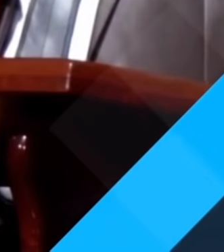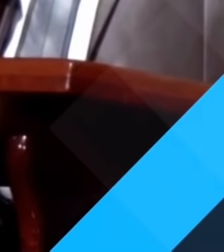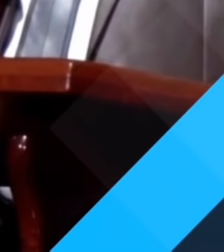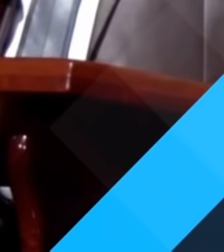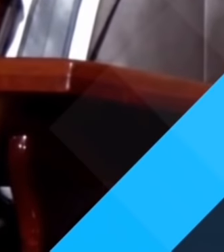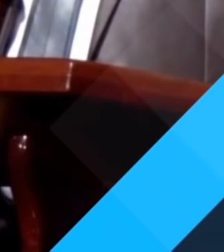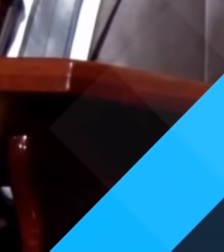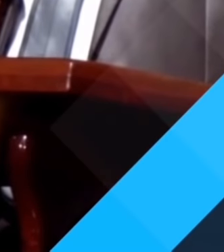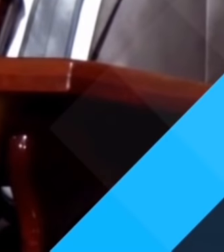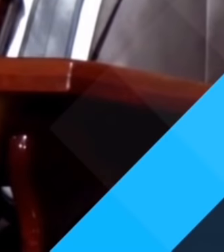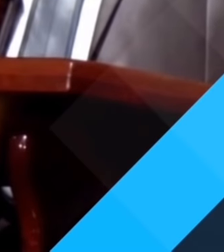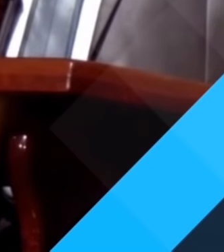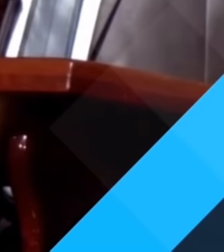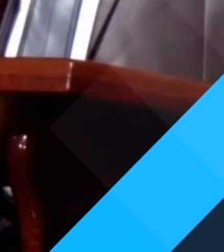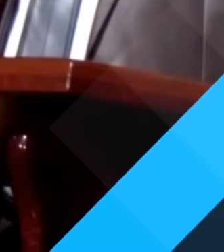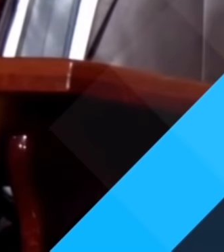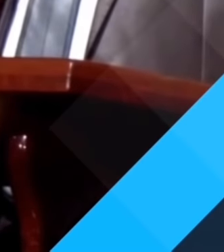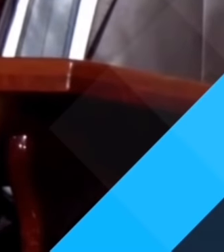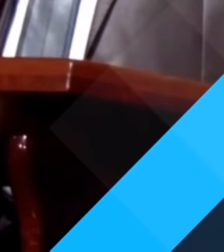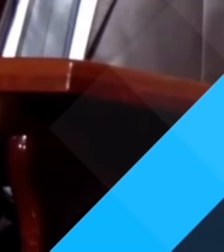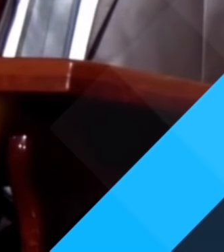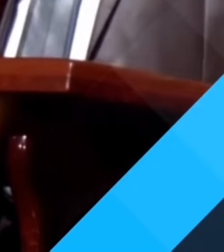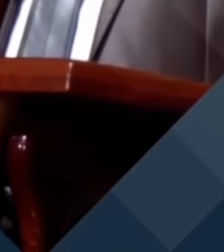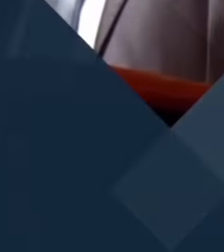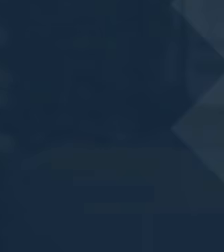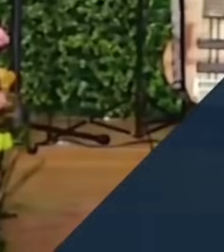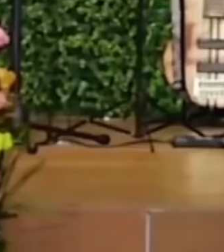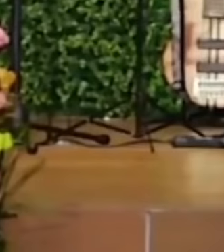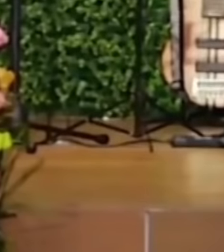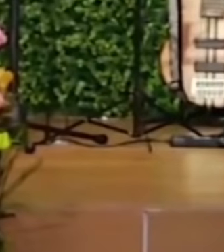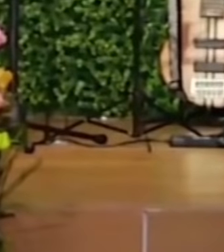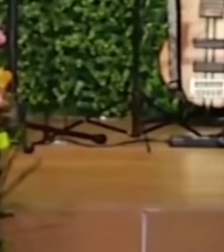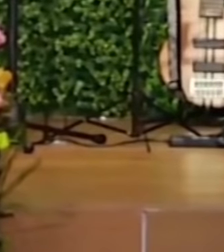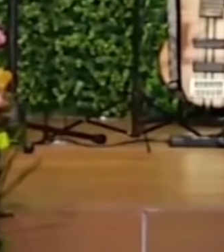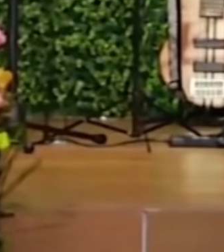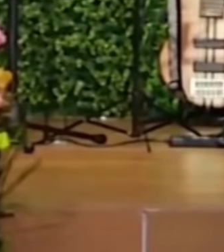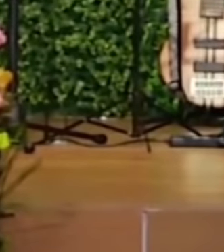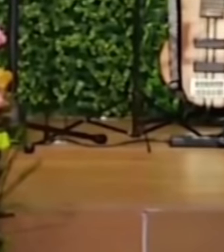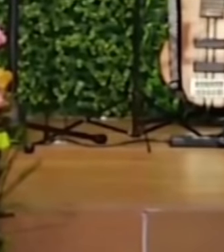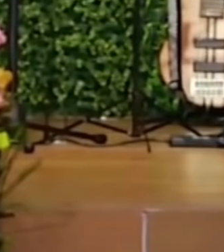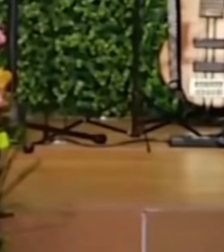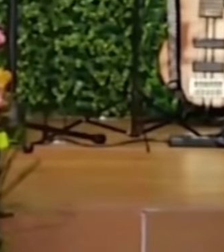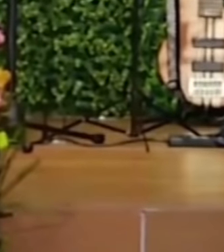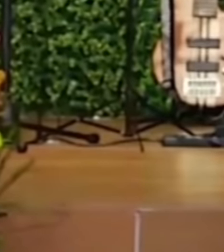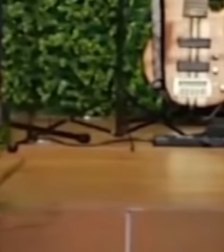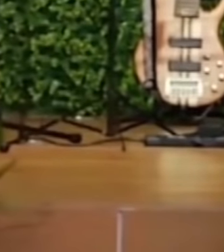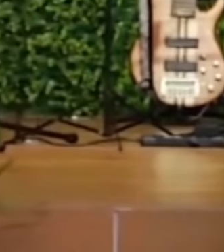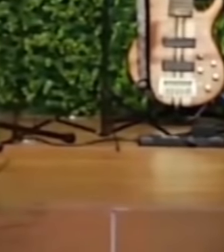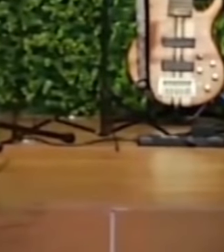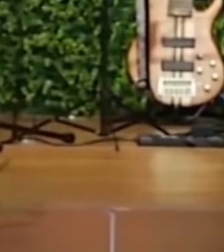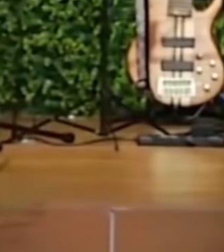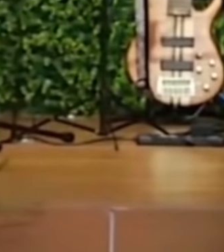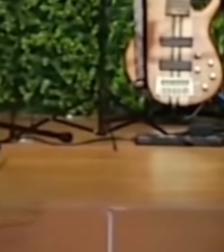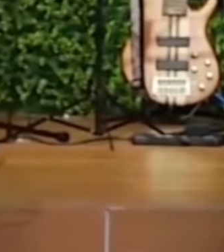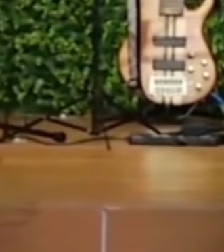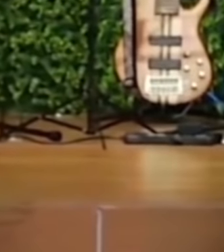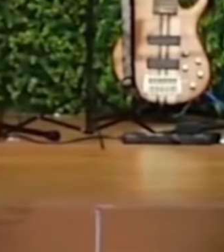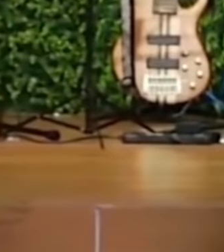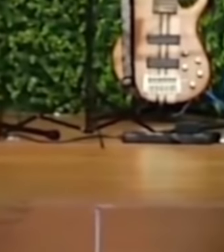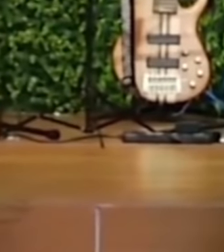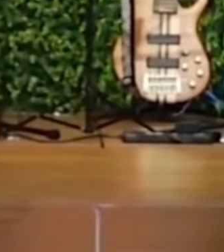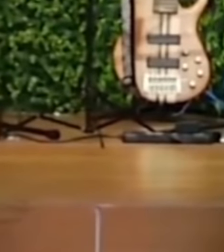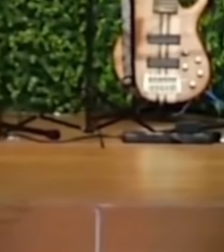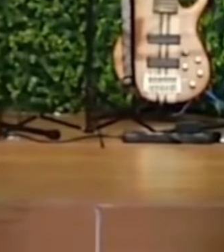Ministerios Ebenezer presenta La Biblia, palabra infalible. Desde el Auditorium de Iglesia de Cristo Ebenezer,